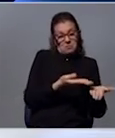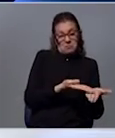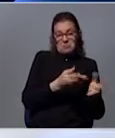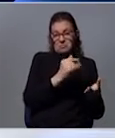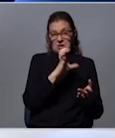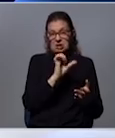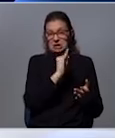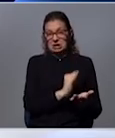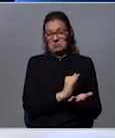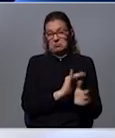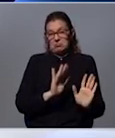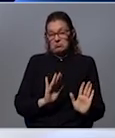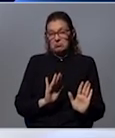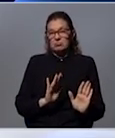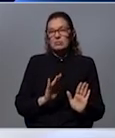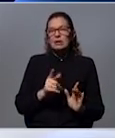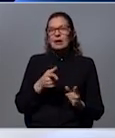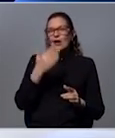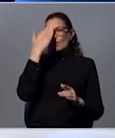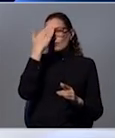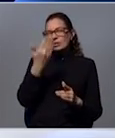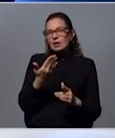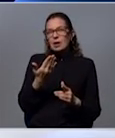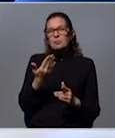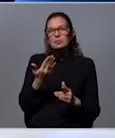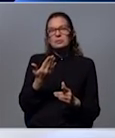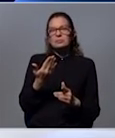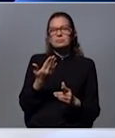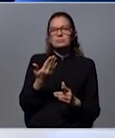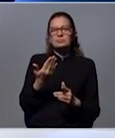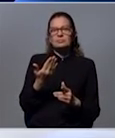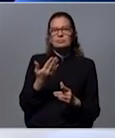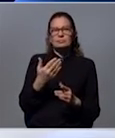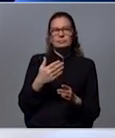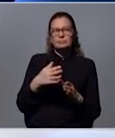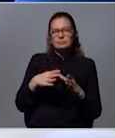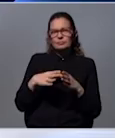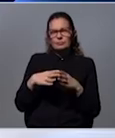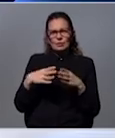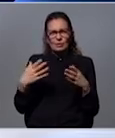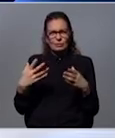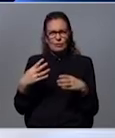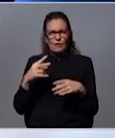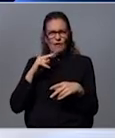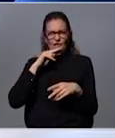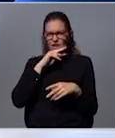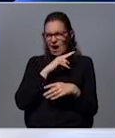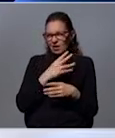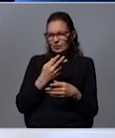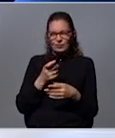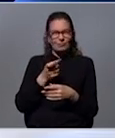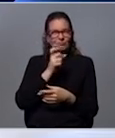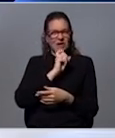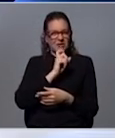el este el el frente amplio yo aparte de una gran falsedad hipocresía